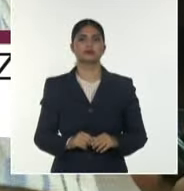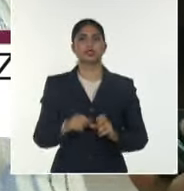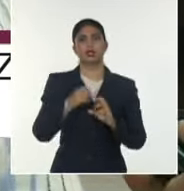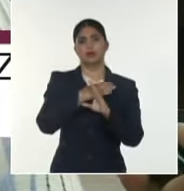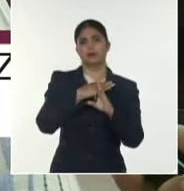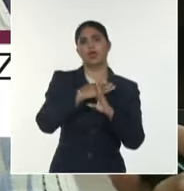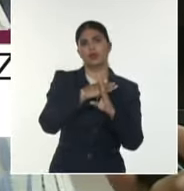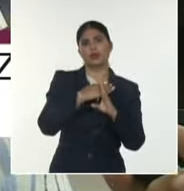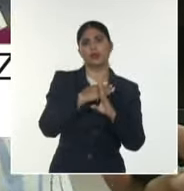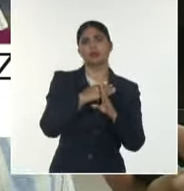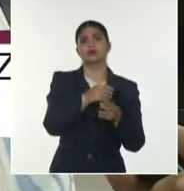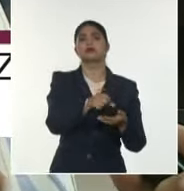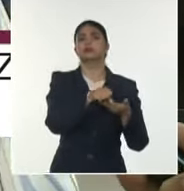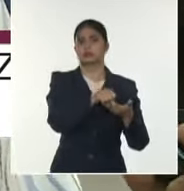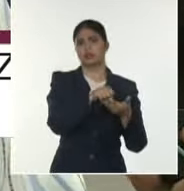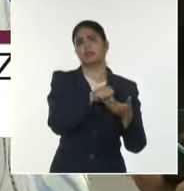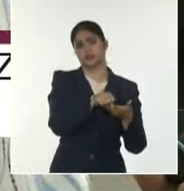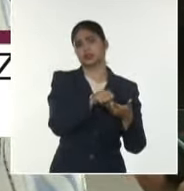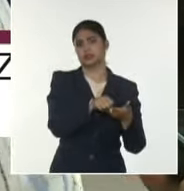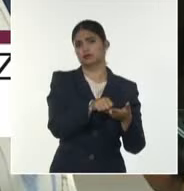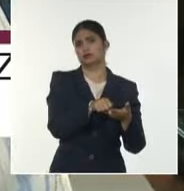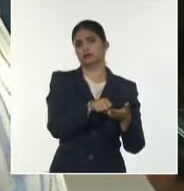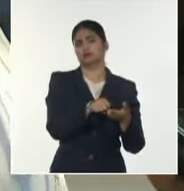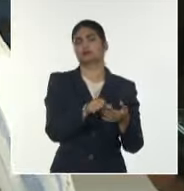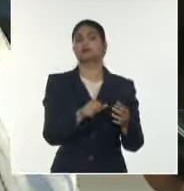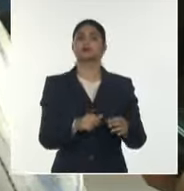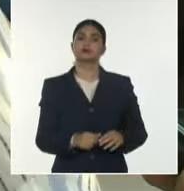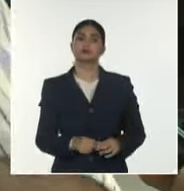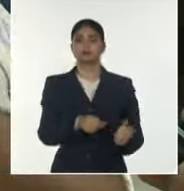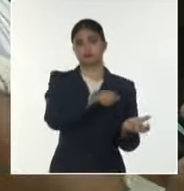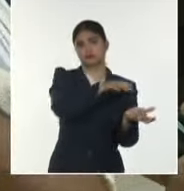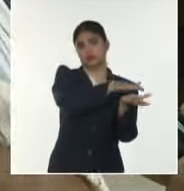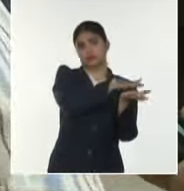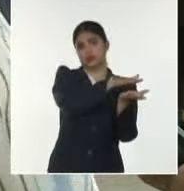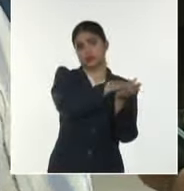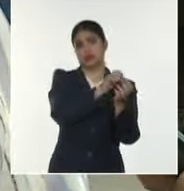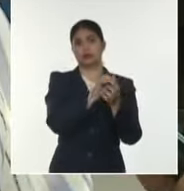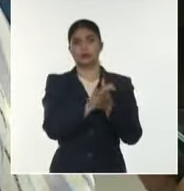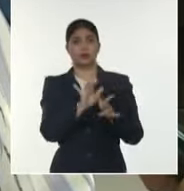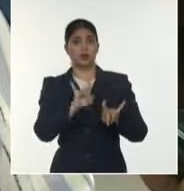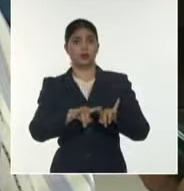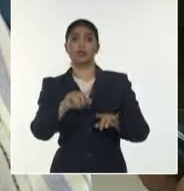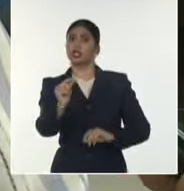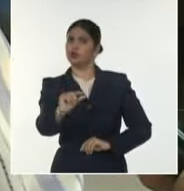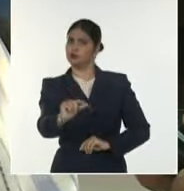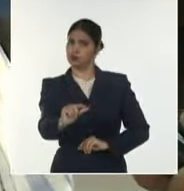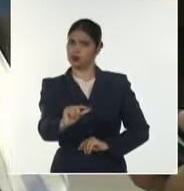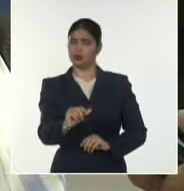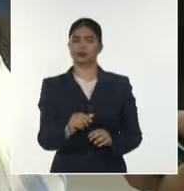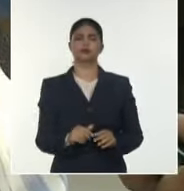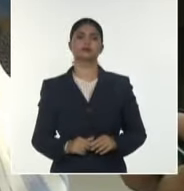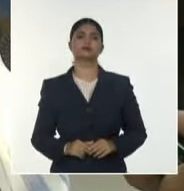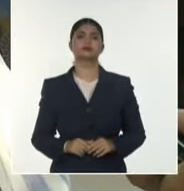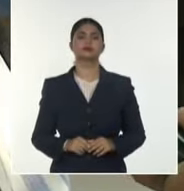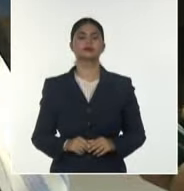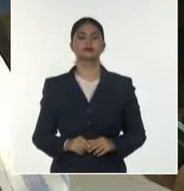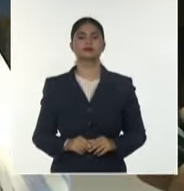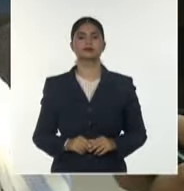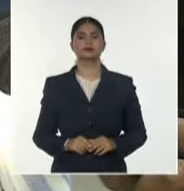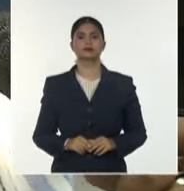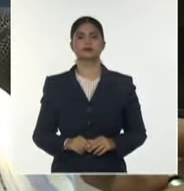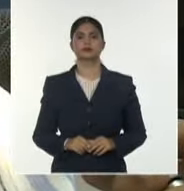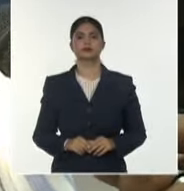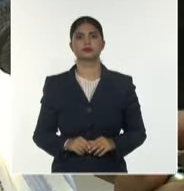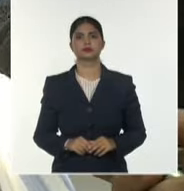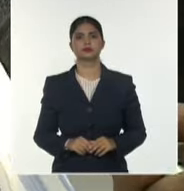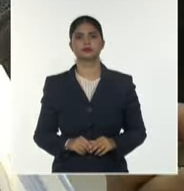pero realmente con bajos niveles de reserva, que depende del comportamiento de la demanda, y que se mantenga la disponibilidad que tenemos en estos momentos para poder cubrir la